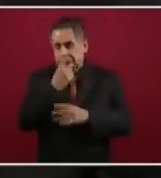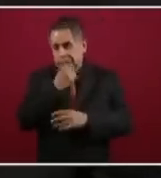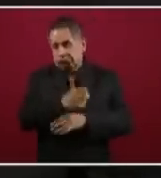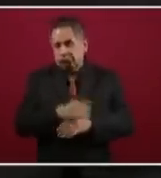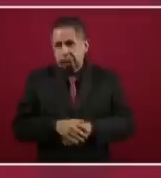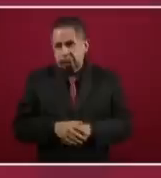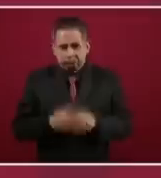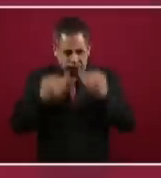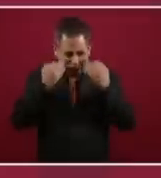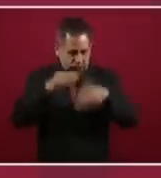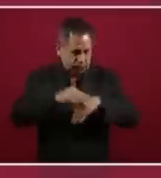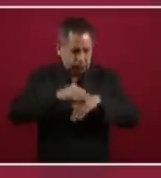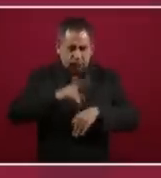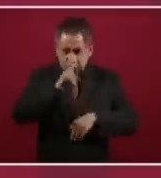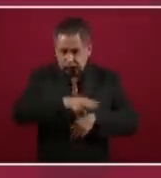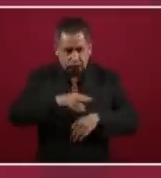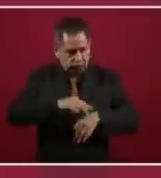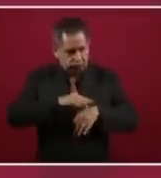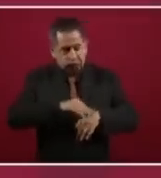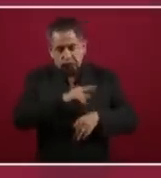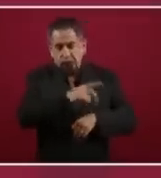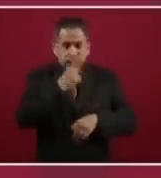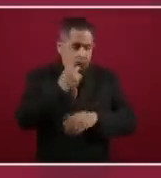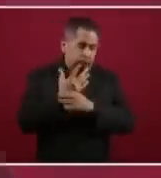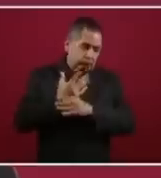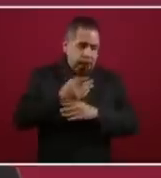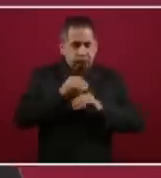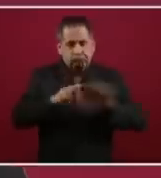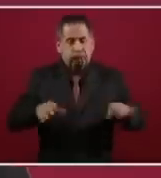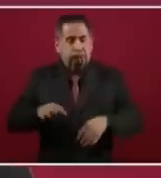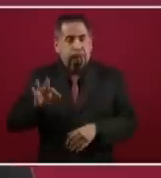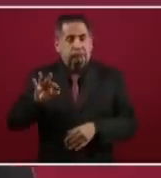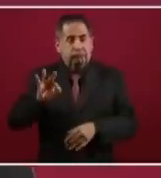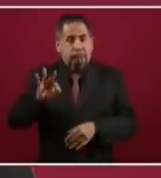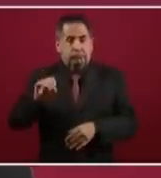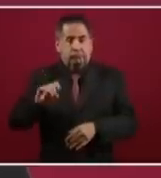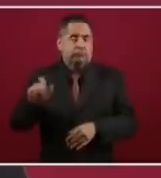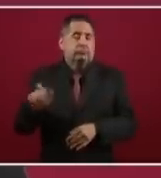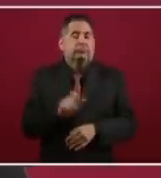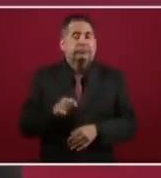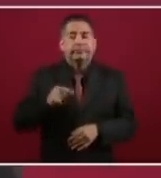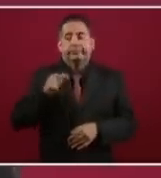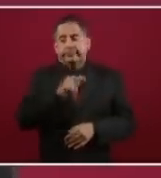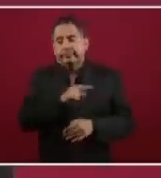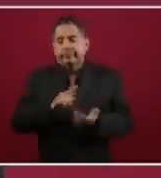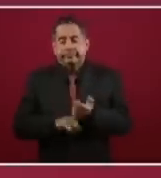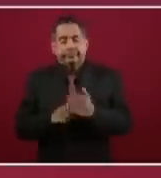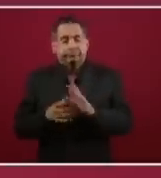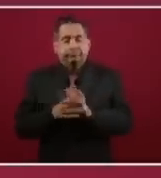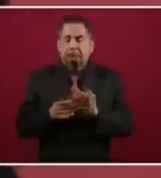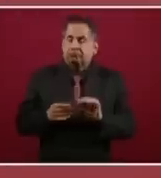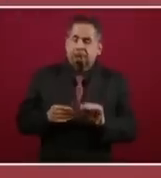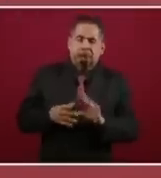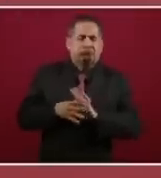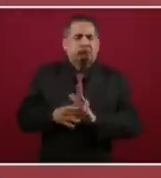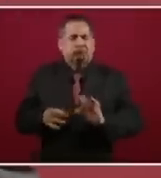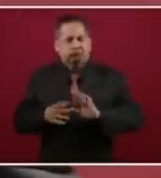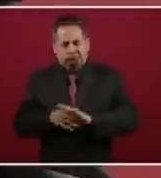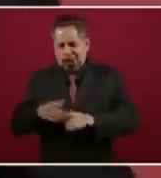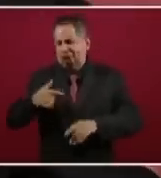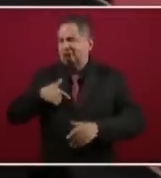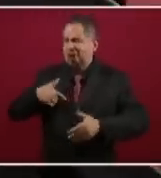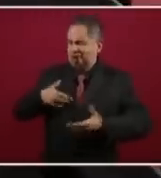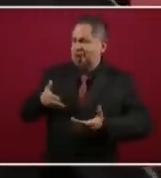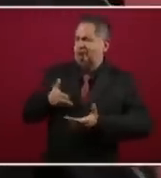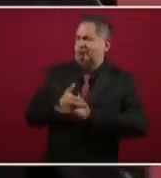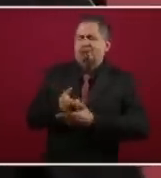Hay testimonios en donde él se ufana de haber intervenido